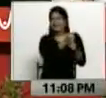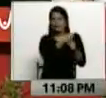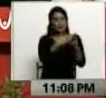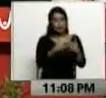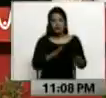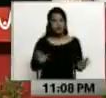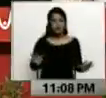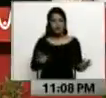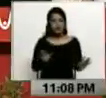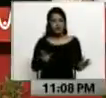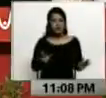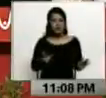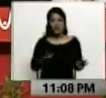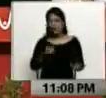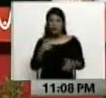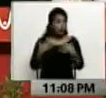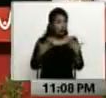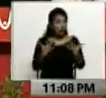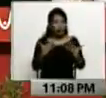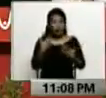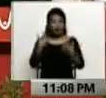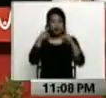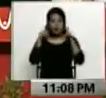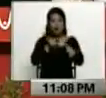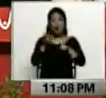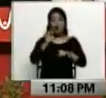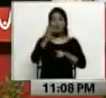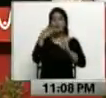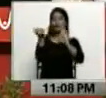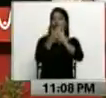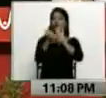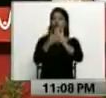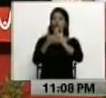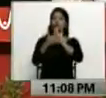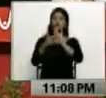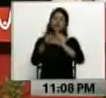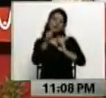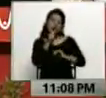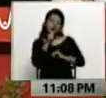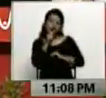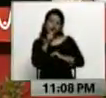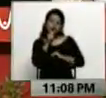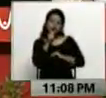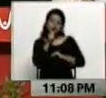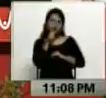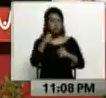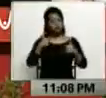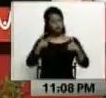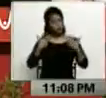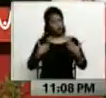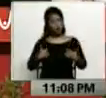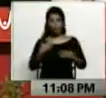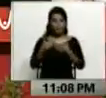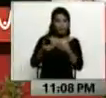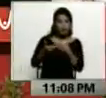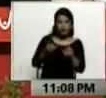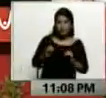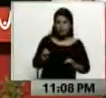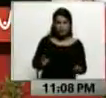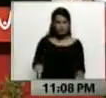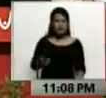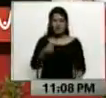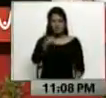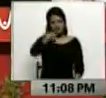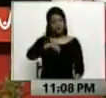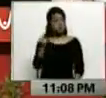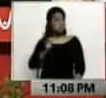al no les importa y que le toquen la puerta de noche tun tun Quién es soy yo no